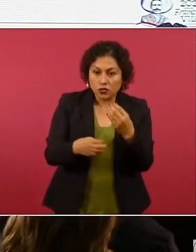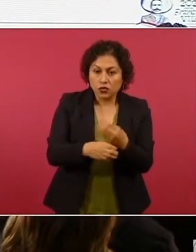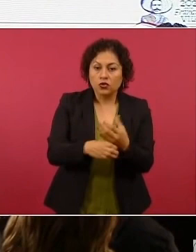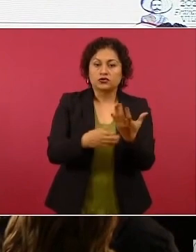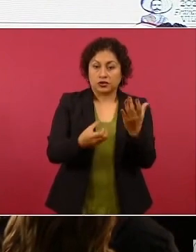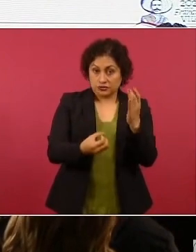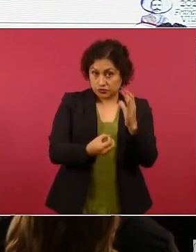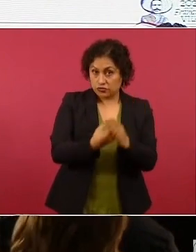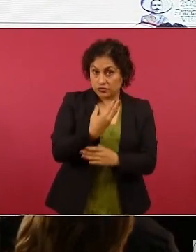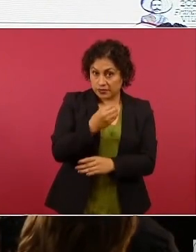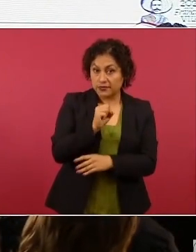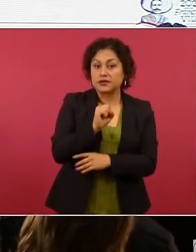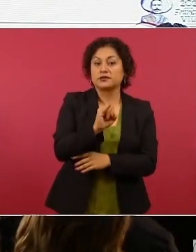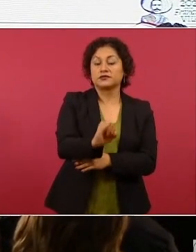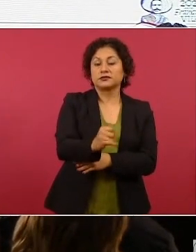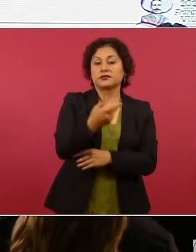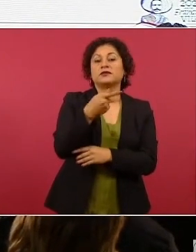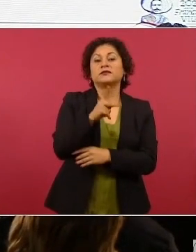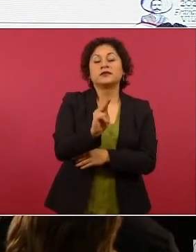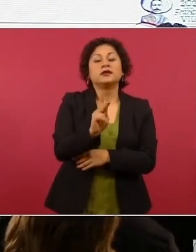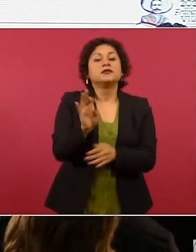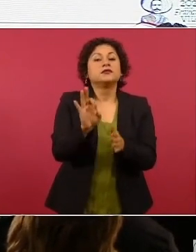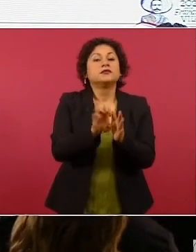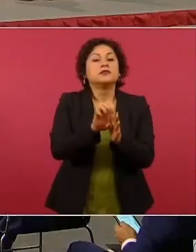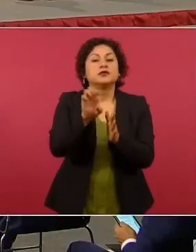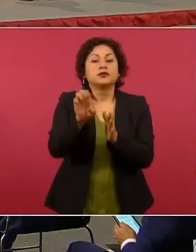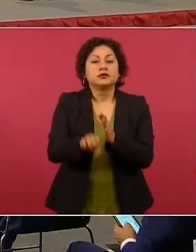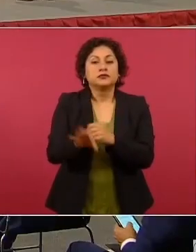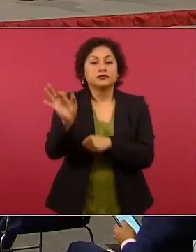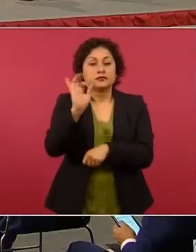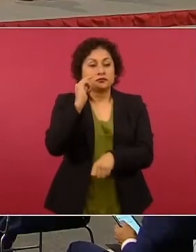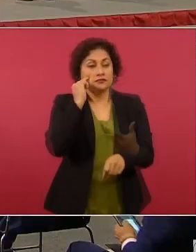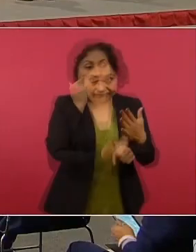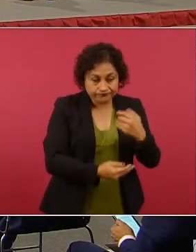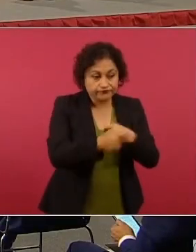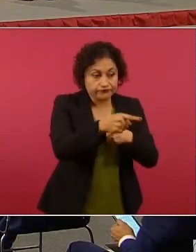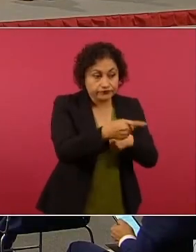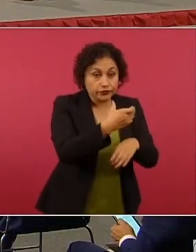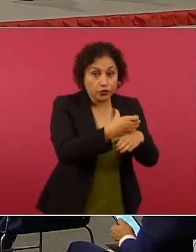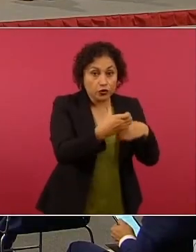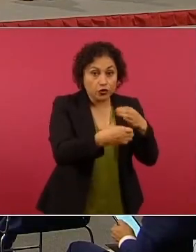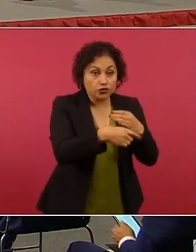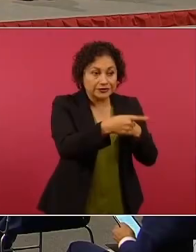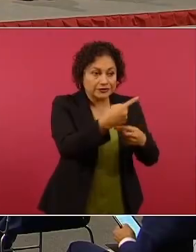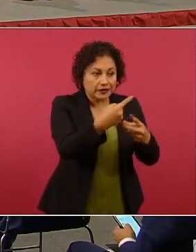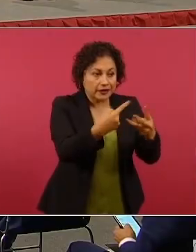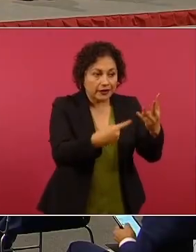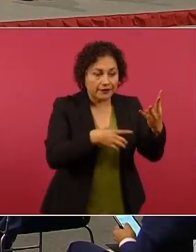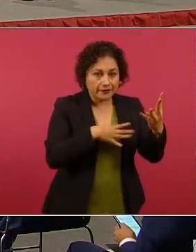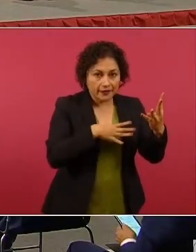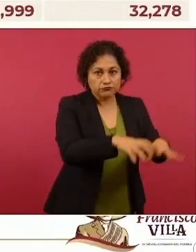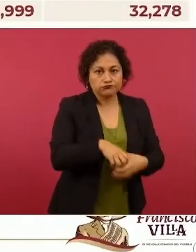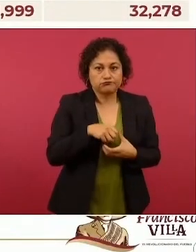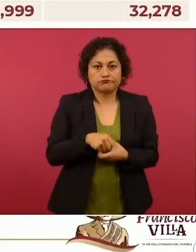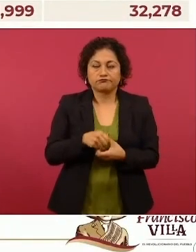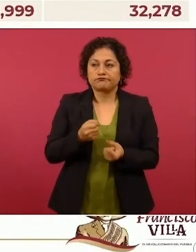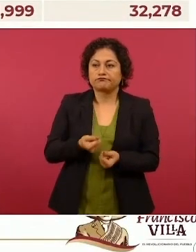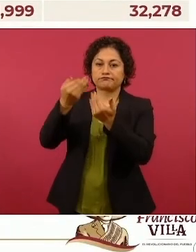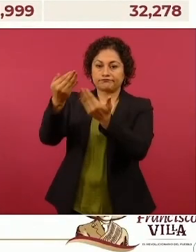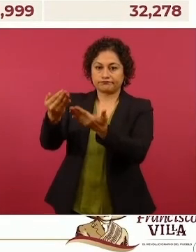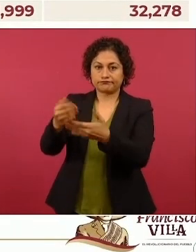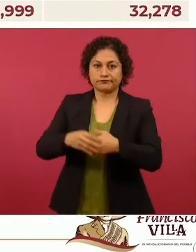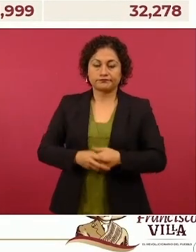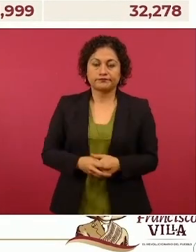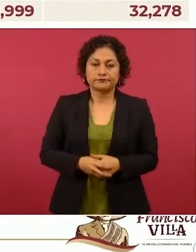fundamentalmente son decomisados, incautados a la delincuencia. En esta segunda etapa, solamente actualizar, el día de